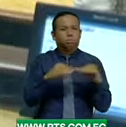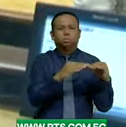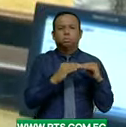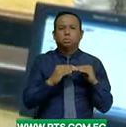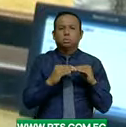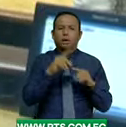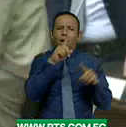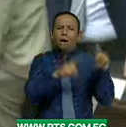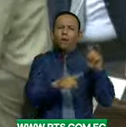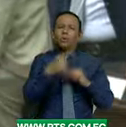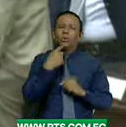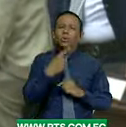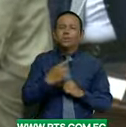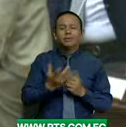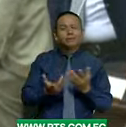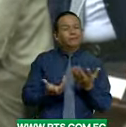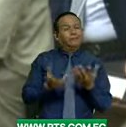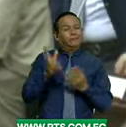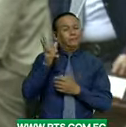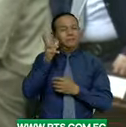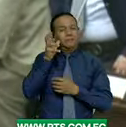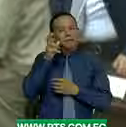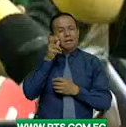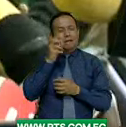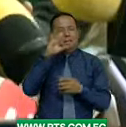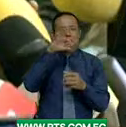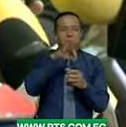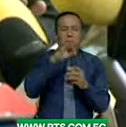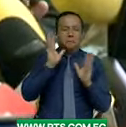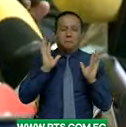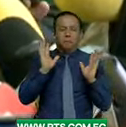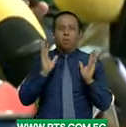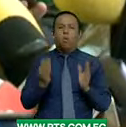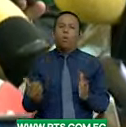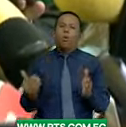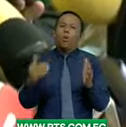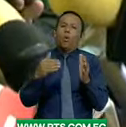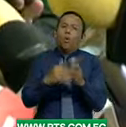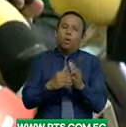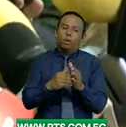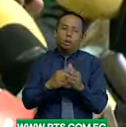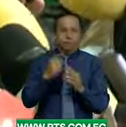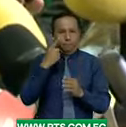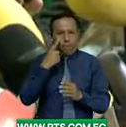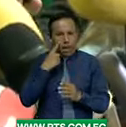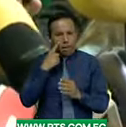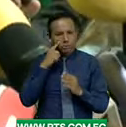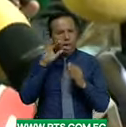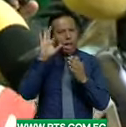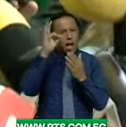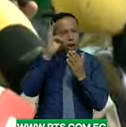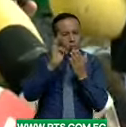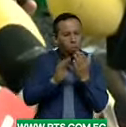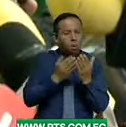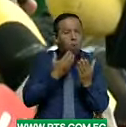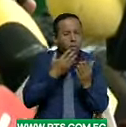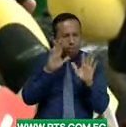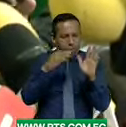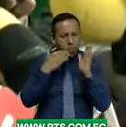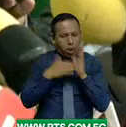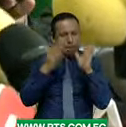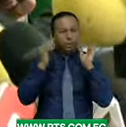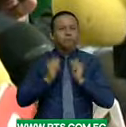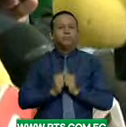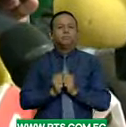parece bastante difícil de alcanzar. Vamos nuevamente a los números. Para que se pueda